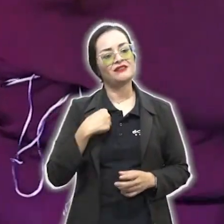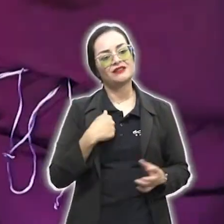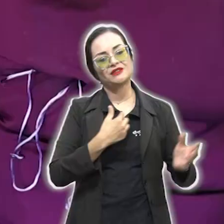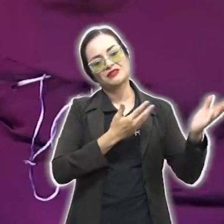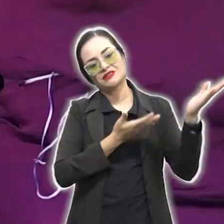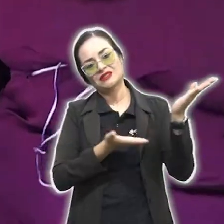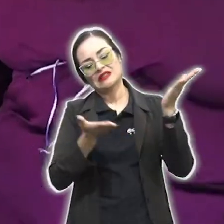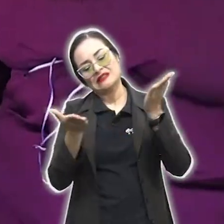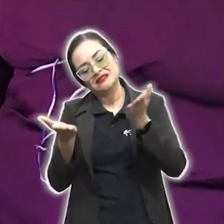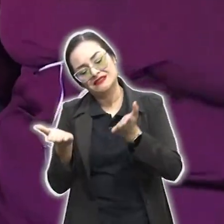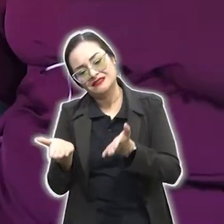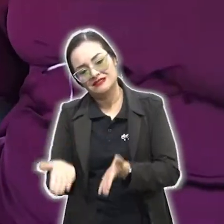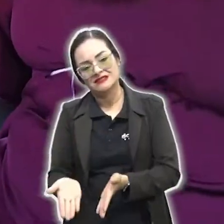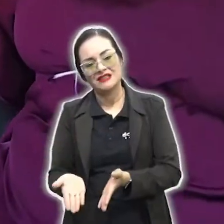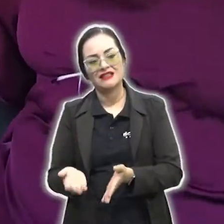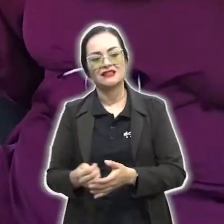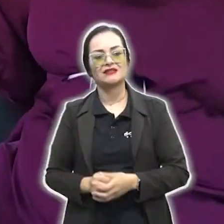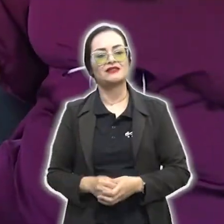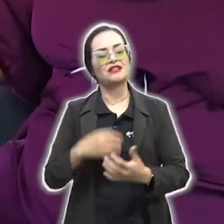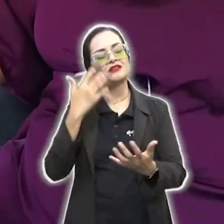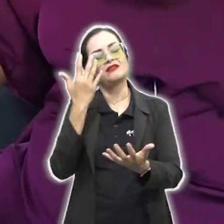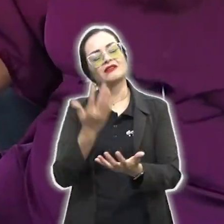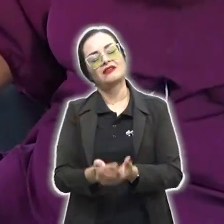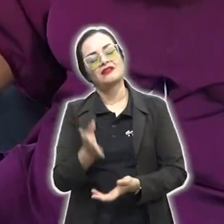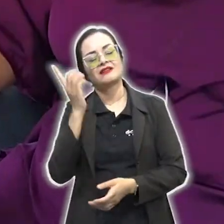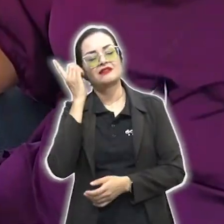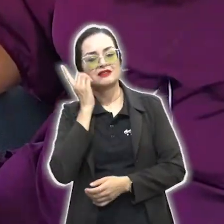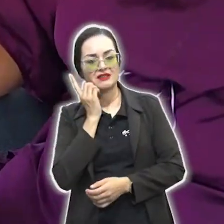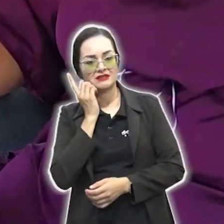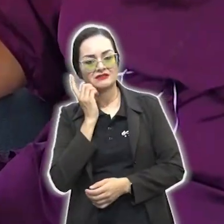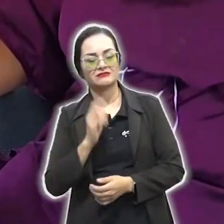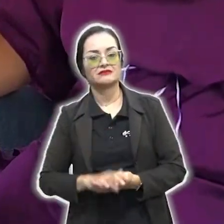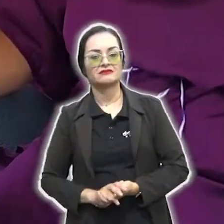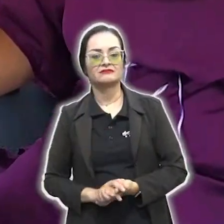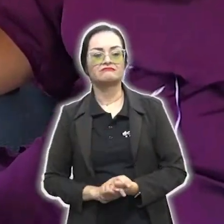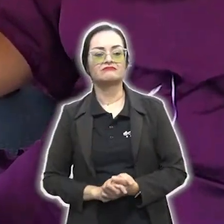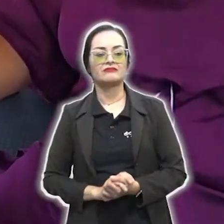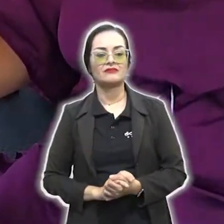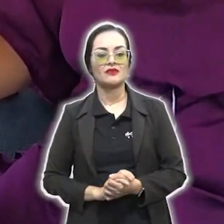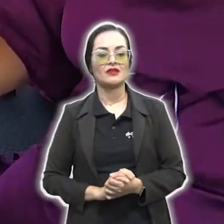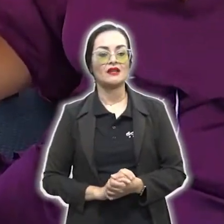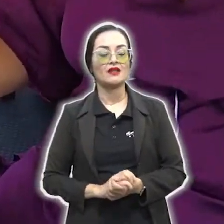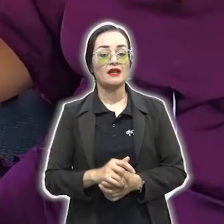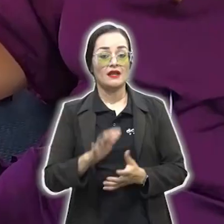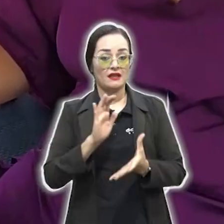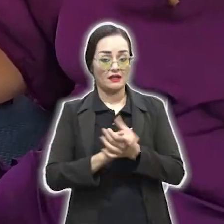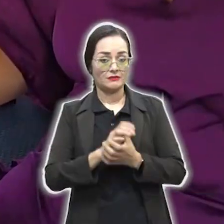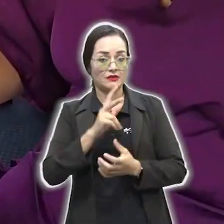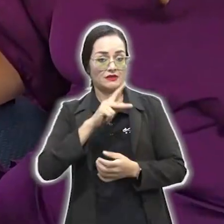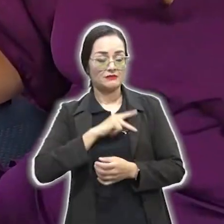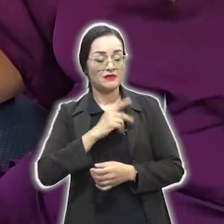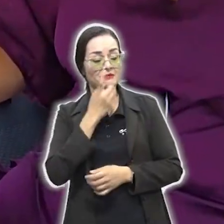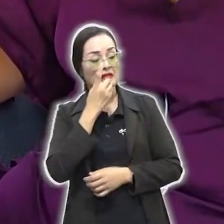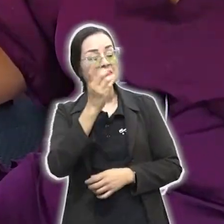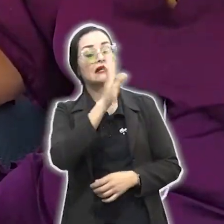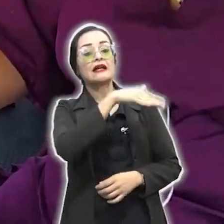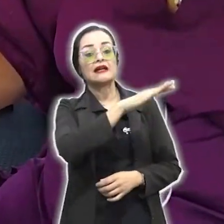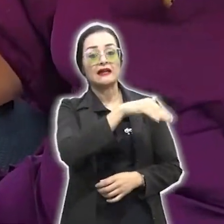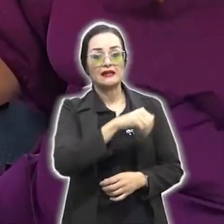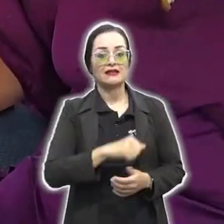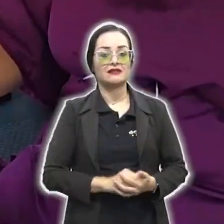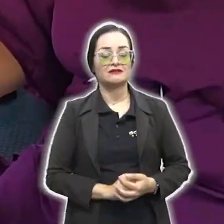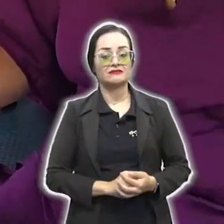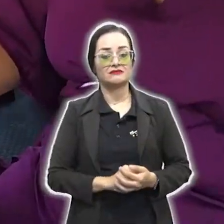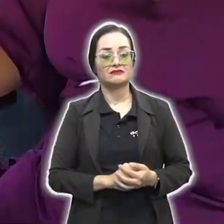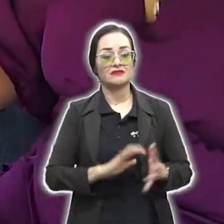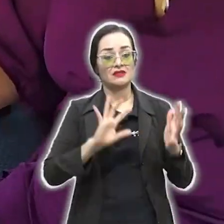llego y de plano me desconecto. Y ya me dice, cuando mi esposa me prepara algo, ya sabes qué, para tal hora